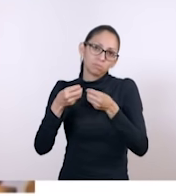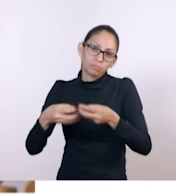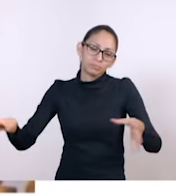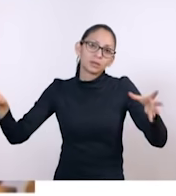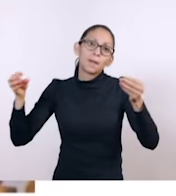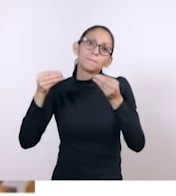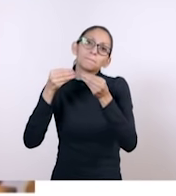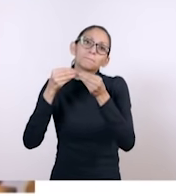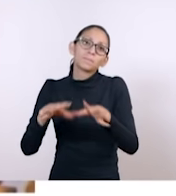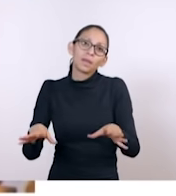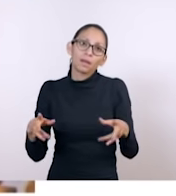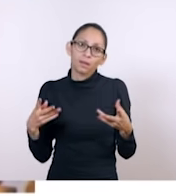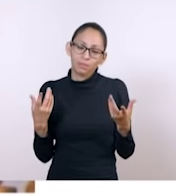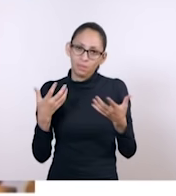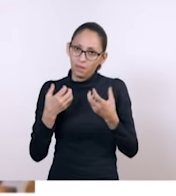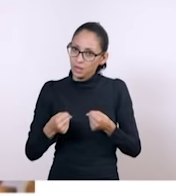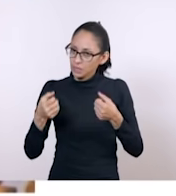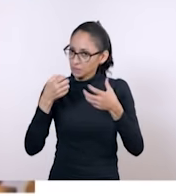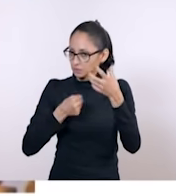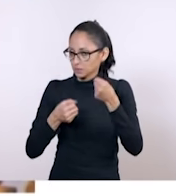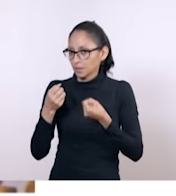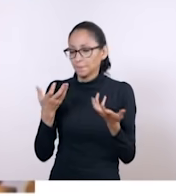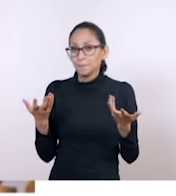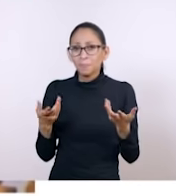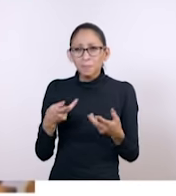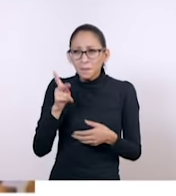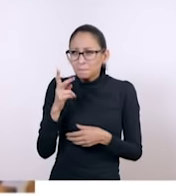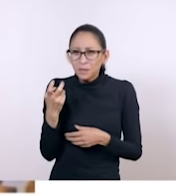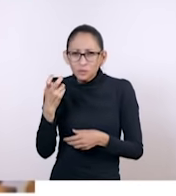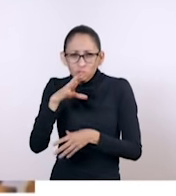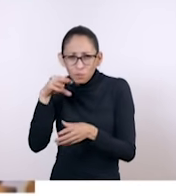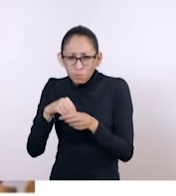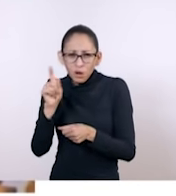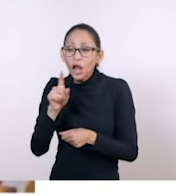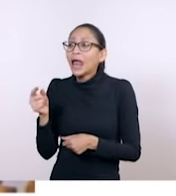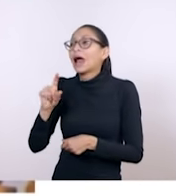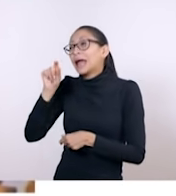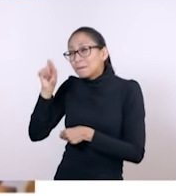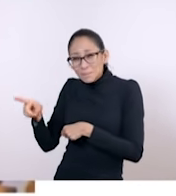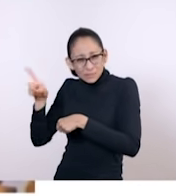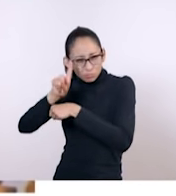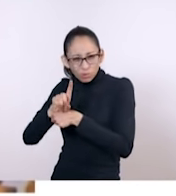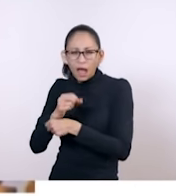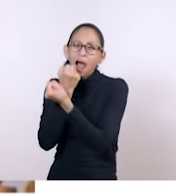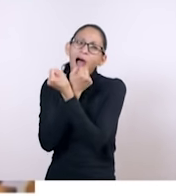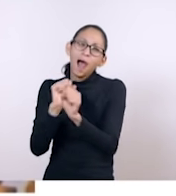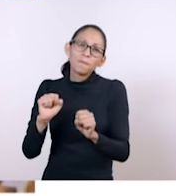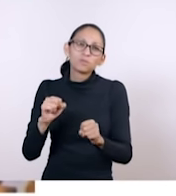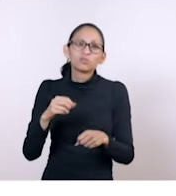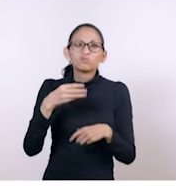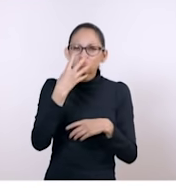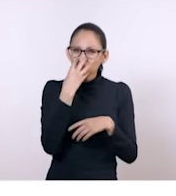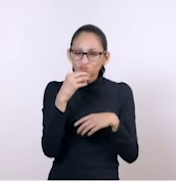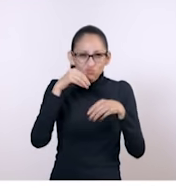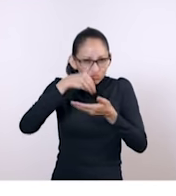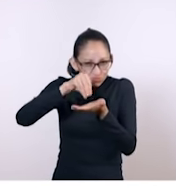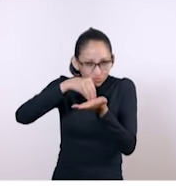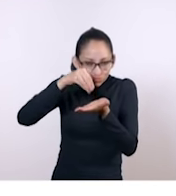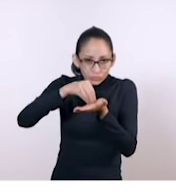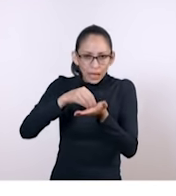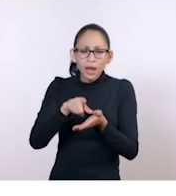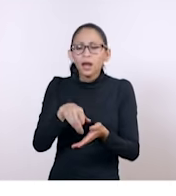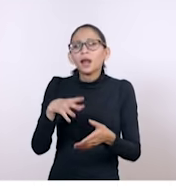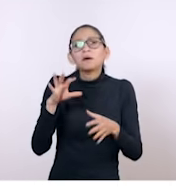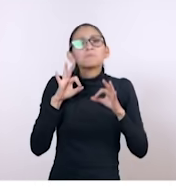pérdida para el granjero, no saben. Pero eso no fue todo. Esa misma tarde, como andaba aburrido, se fue a molestar a los cerdos, que estaban bien